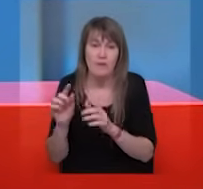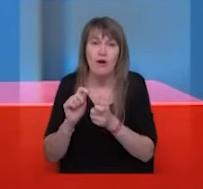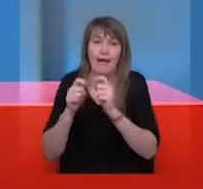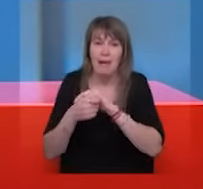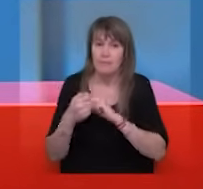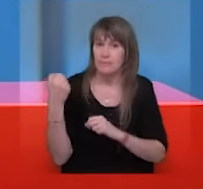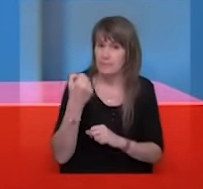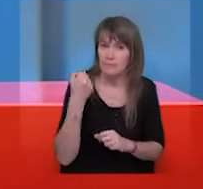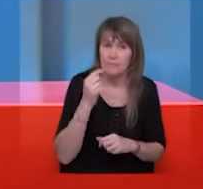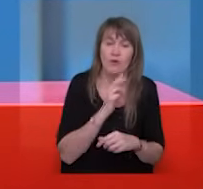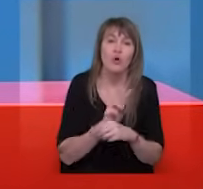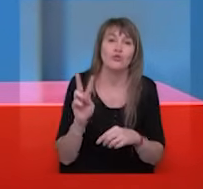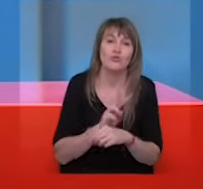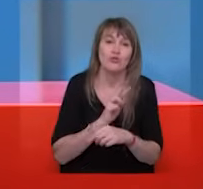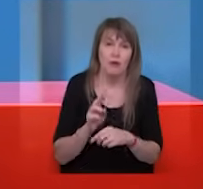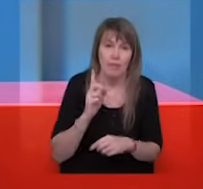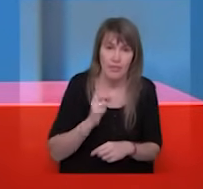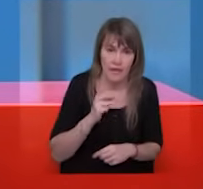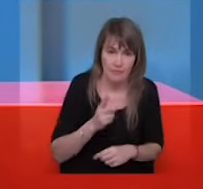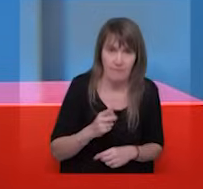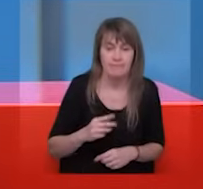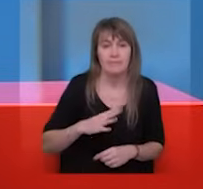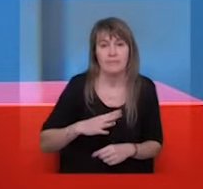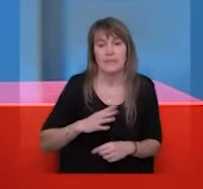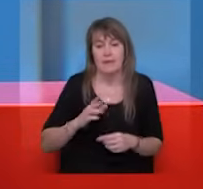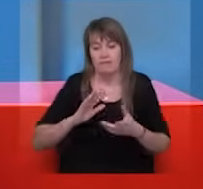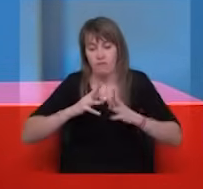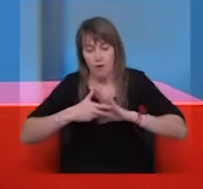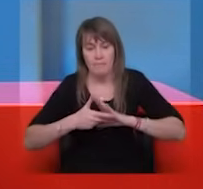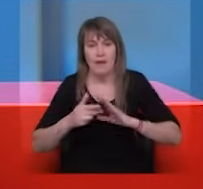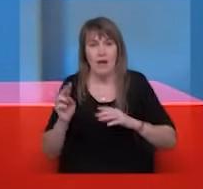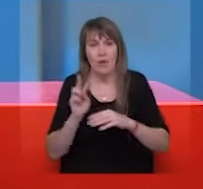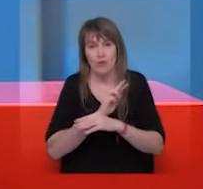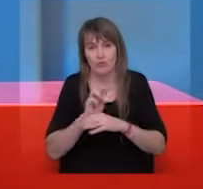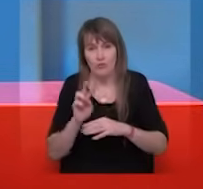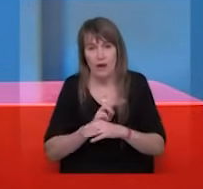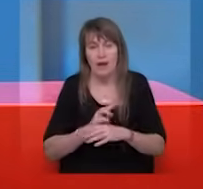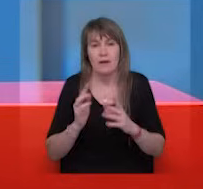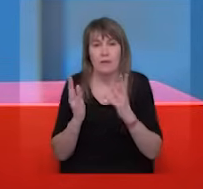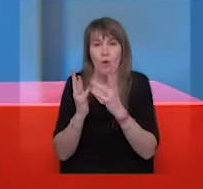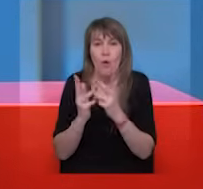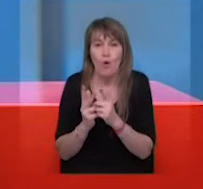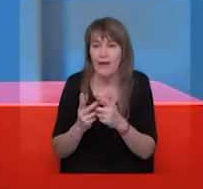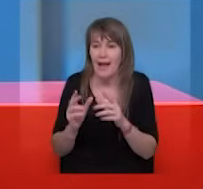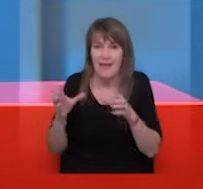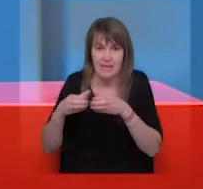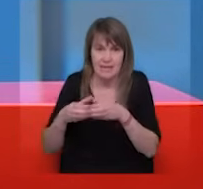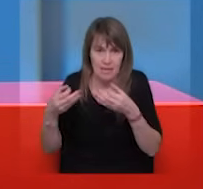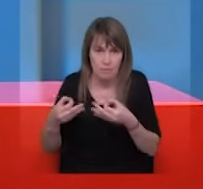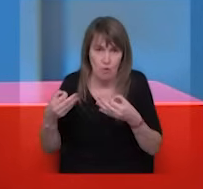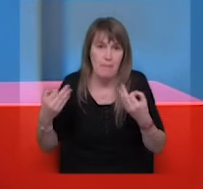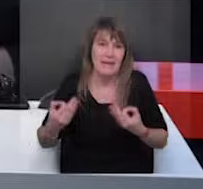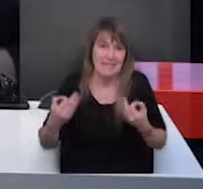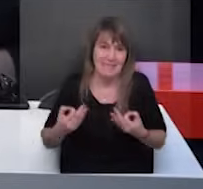hacer es en el control establecer mecanismos para controlar tener un organismo especializado y hoy la corte no lo